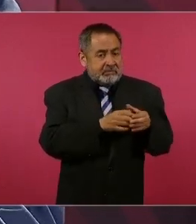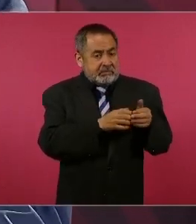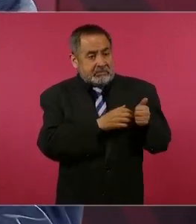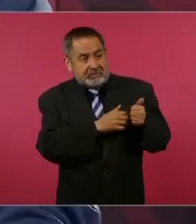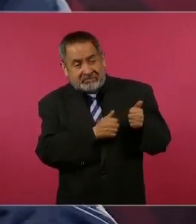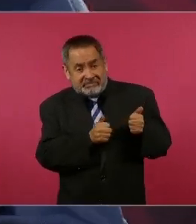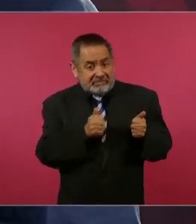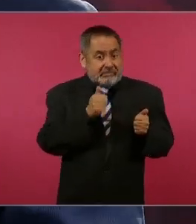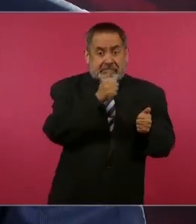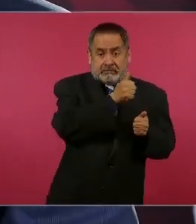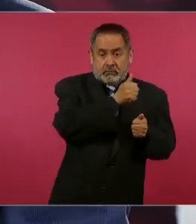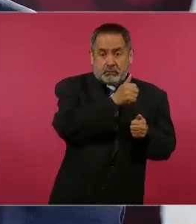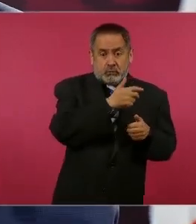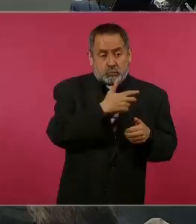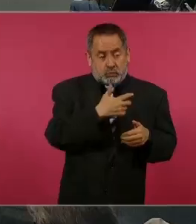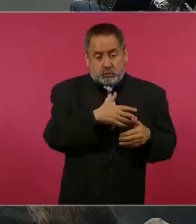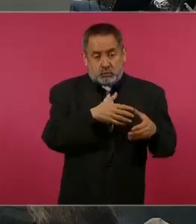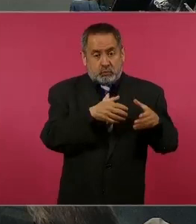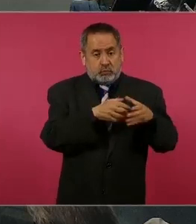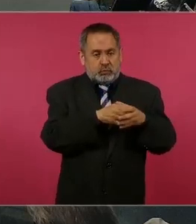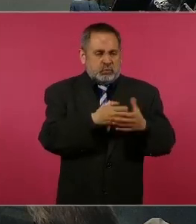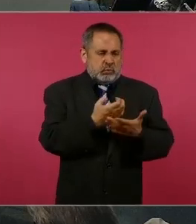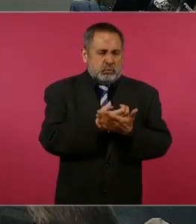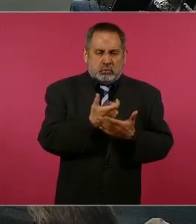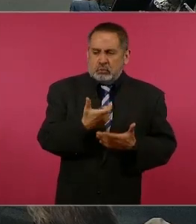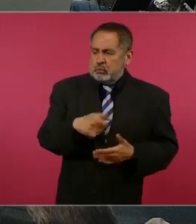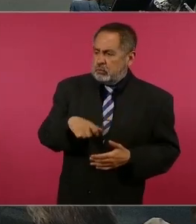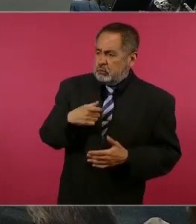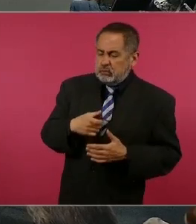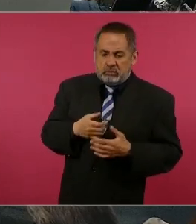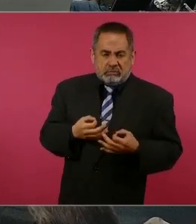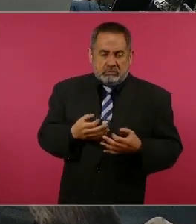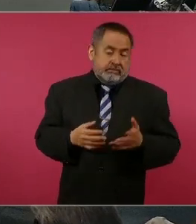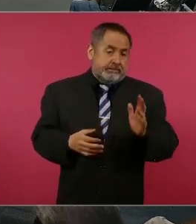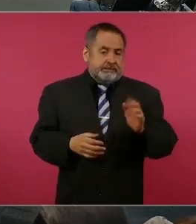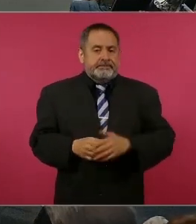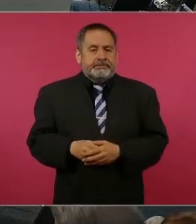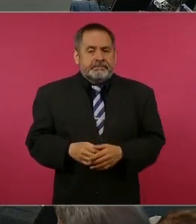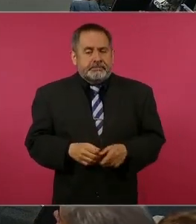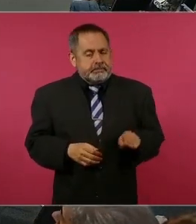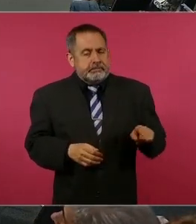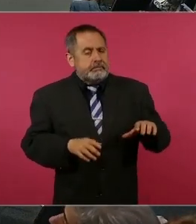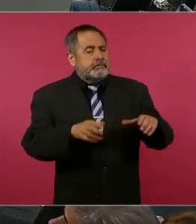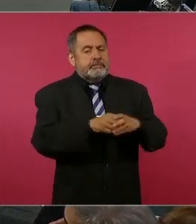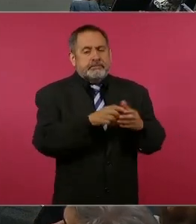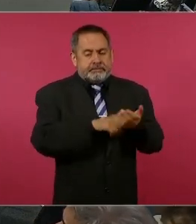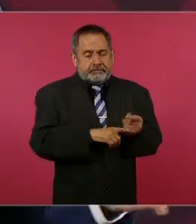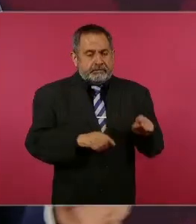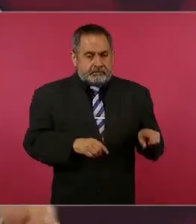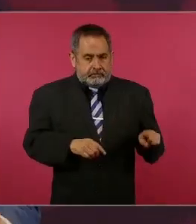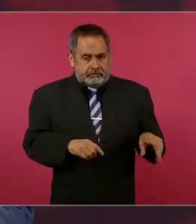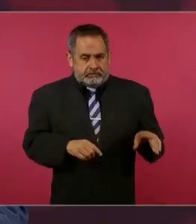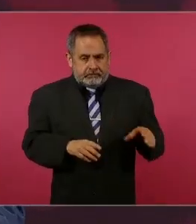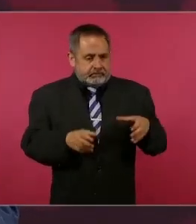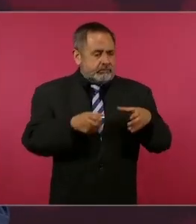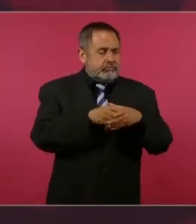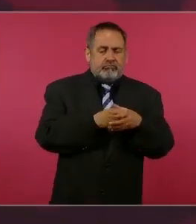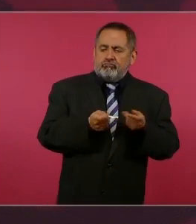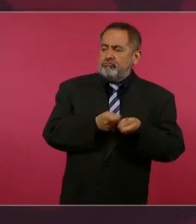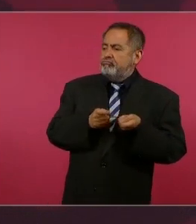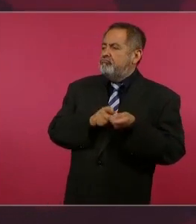a lo económico, que forman parte de la oligarquía.